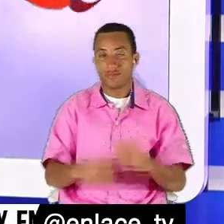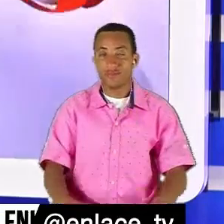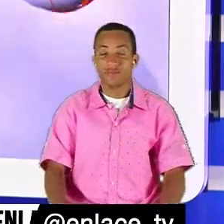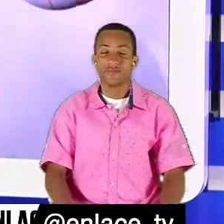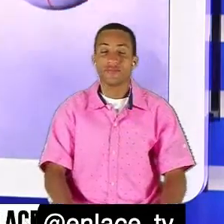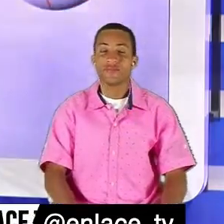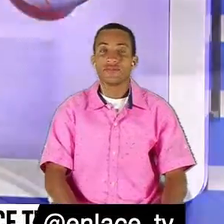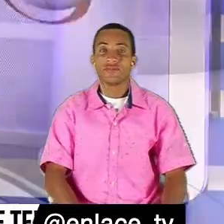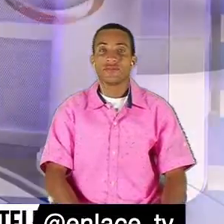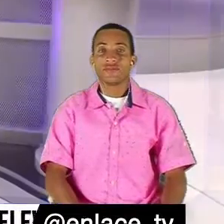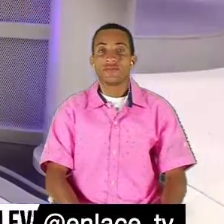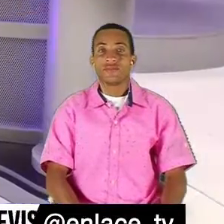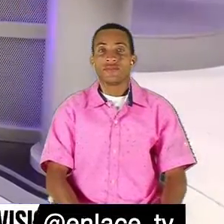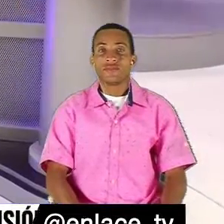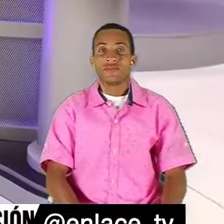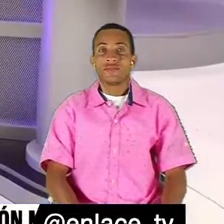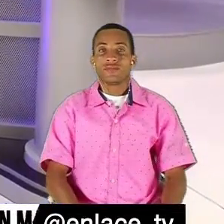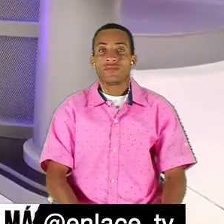regresamos.